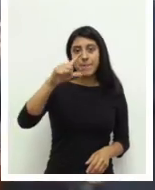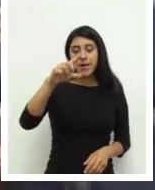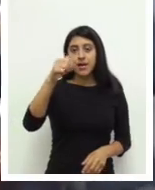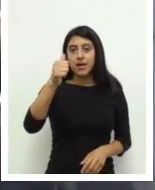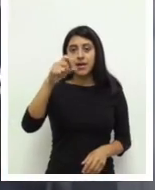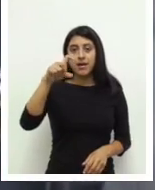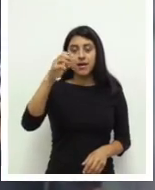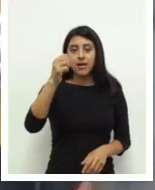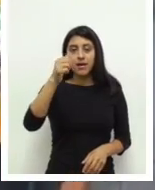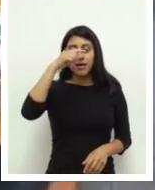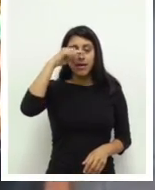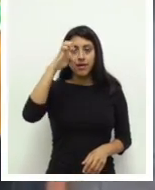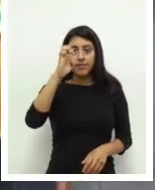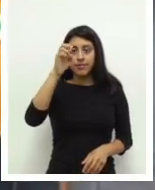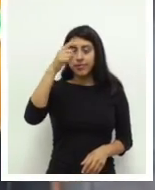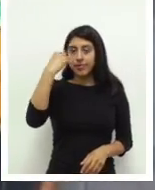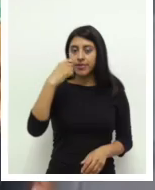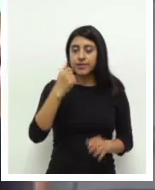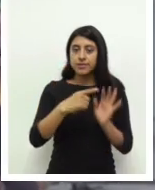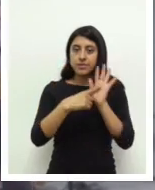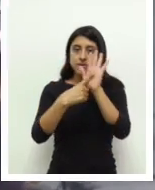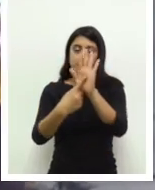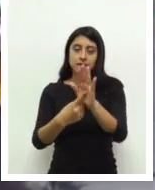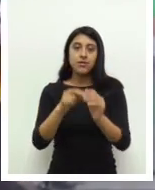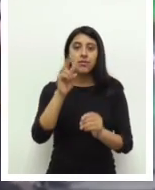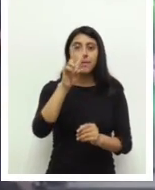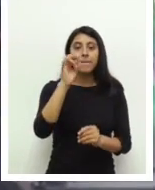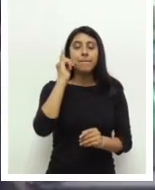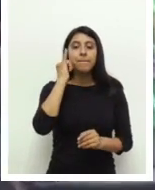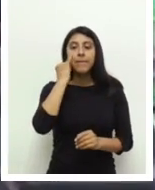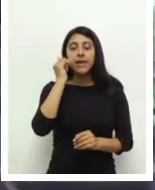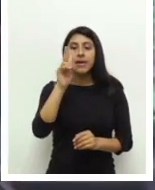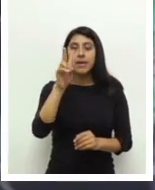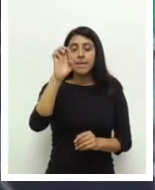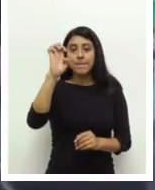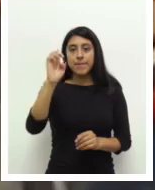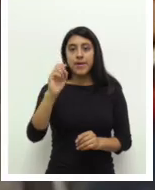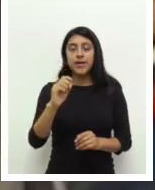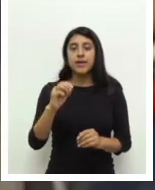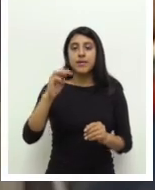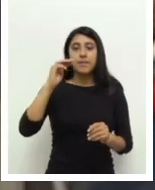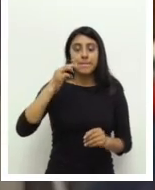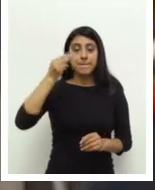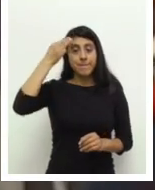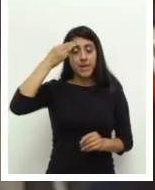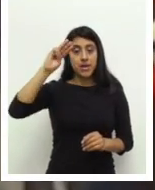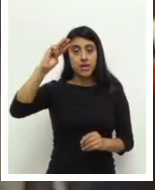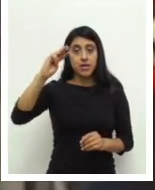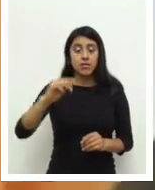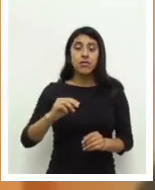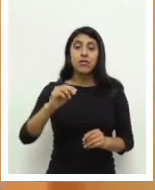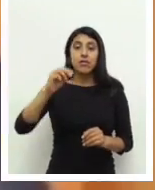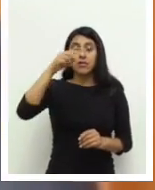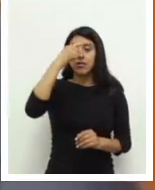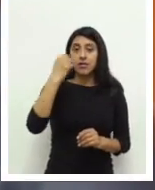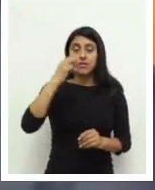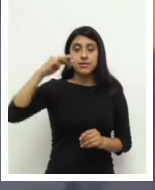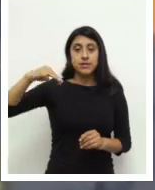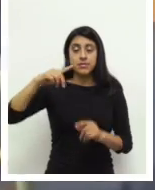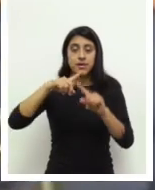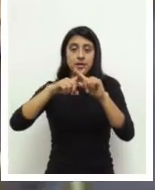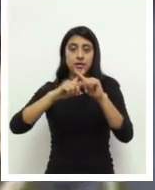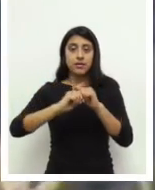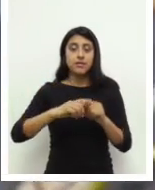Malacates ha tenido la oportunidad de presentarse en festivales como el Vive Latino en México, SXW en Estados Unidos